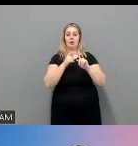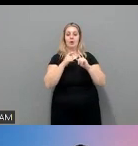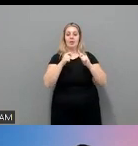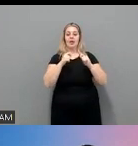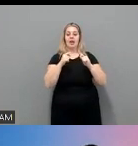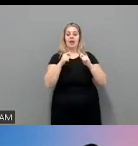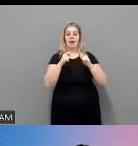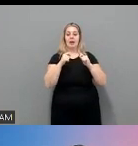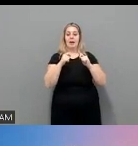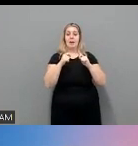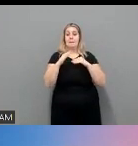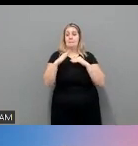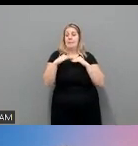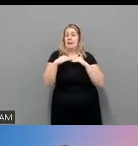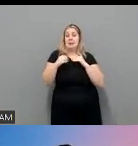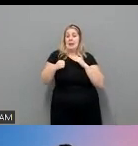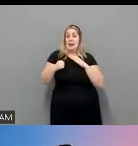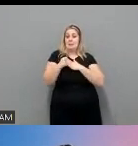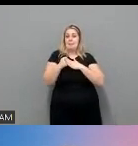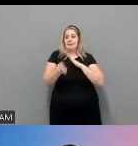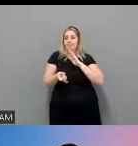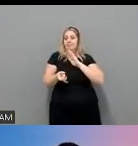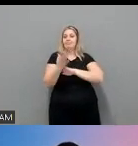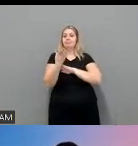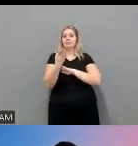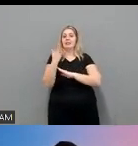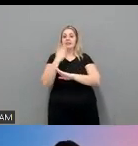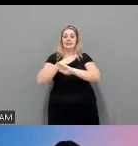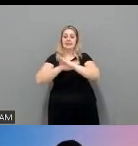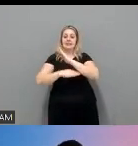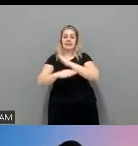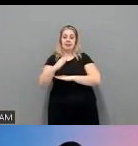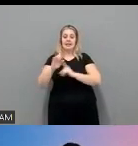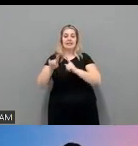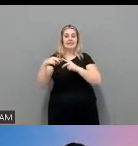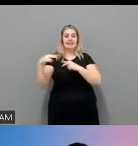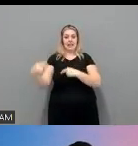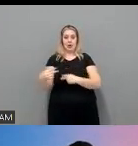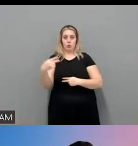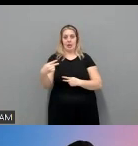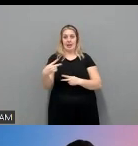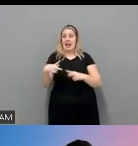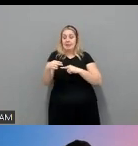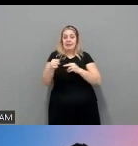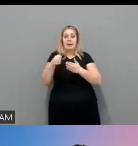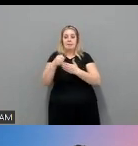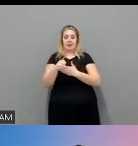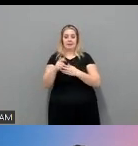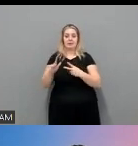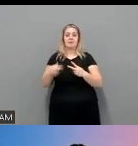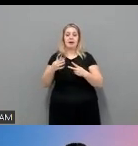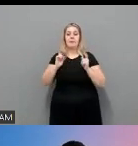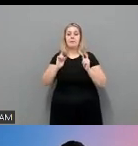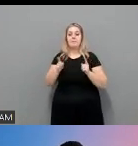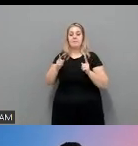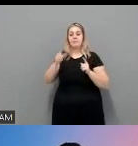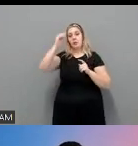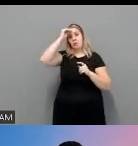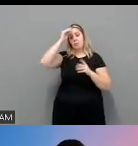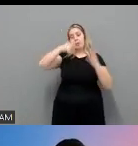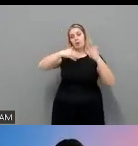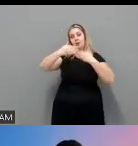para minimizar al máximo la aparición de discapacidades secundarias y que potencien al máximo los procesos cognitivos